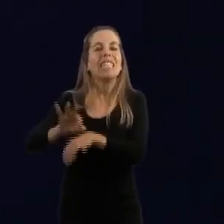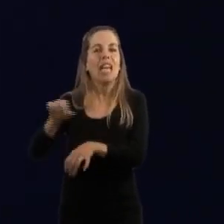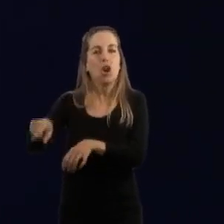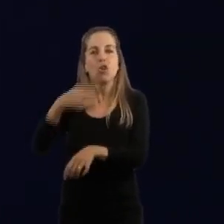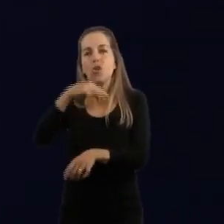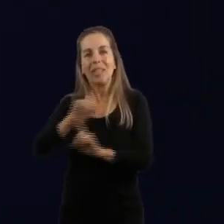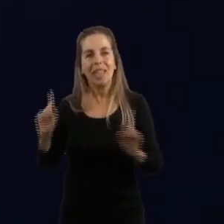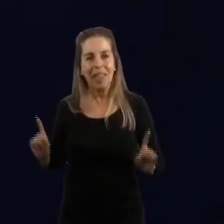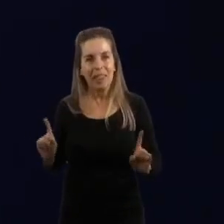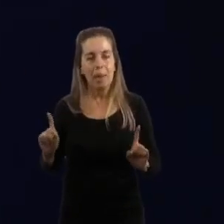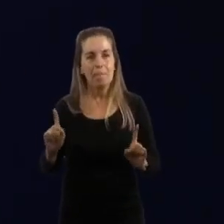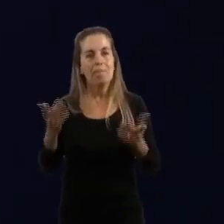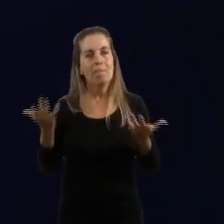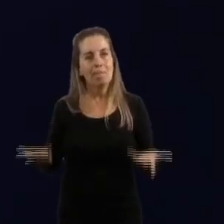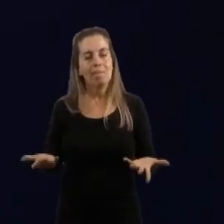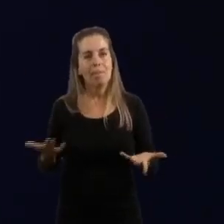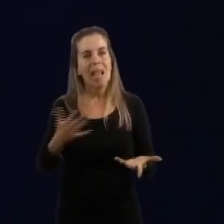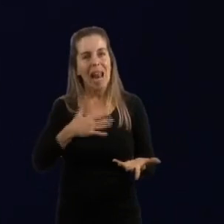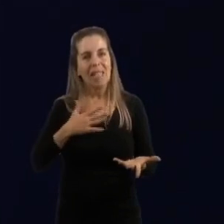en alguna otra parte,